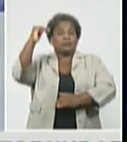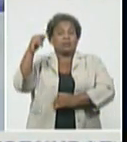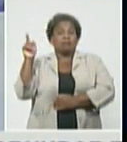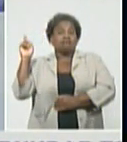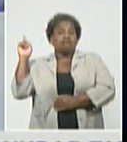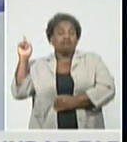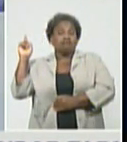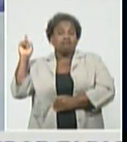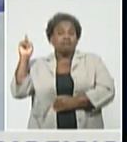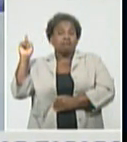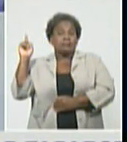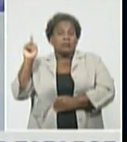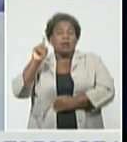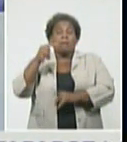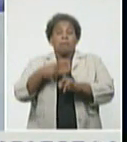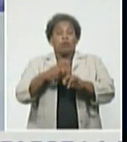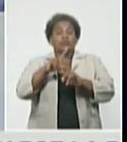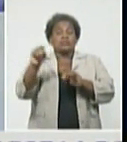100.000 habitantes,